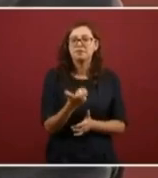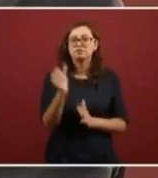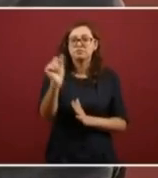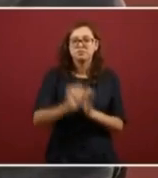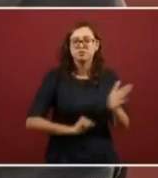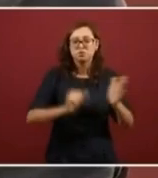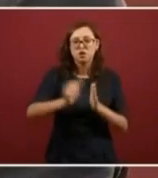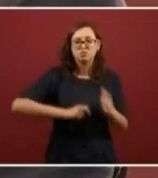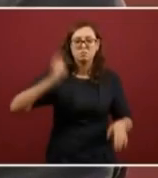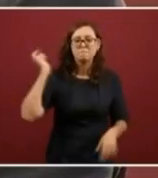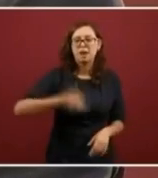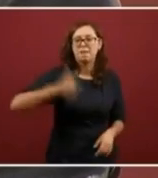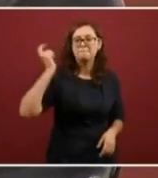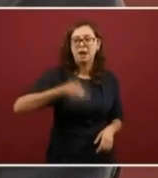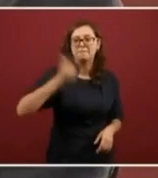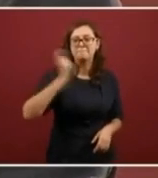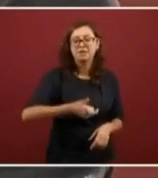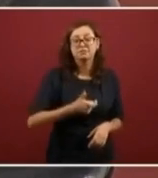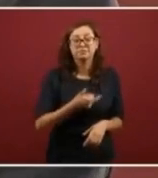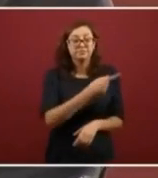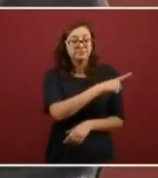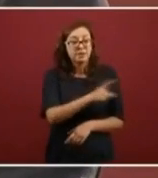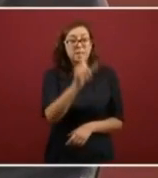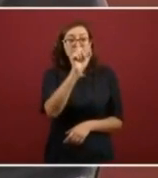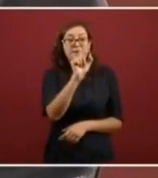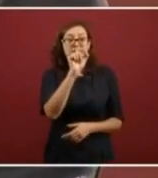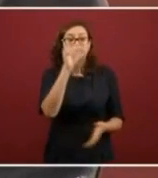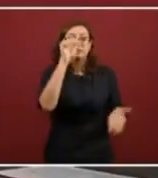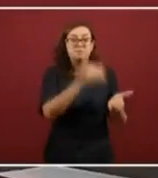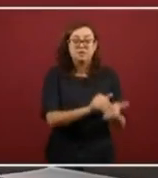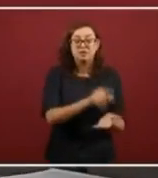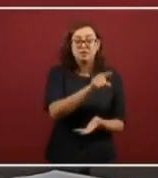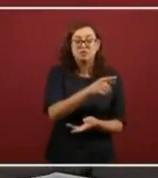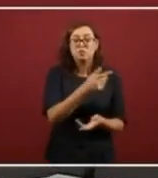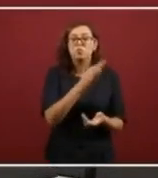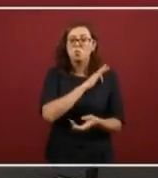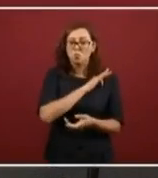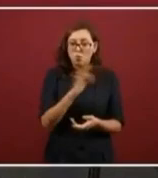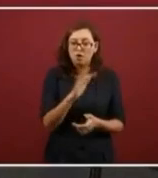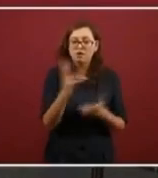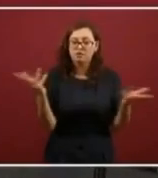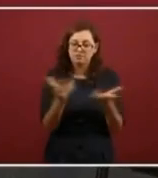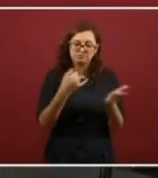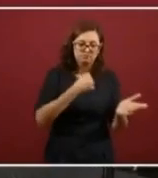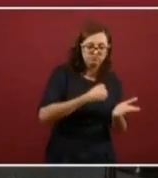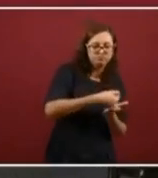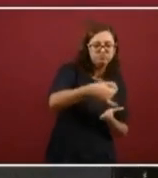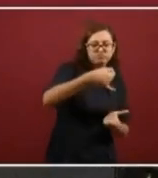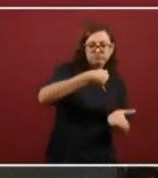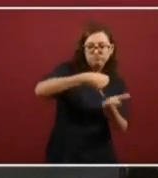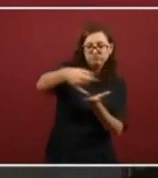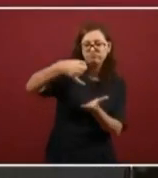20,000, para cultivar su propia parcela.